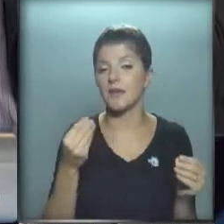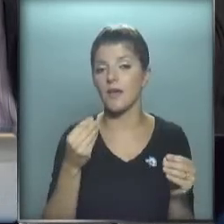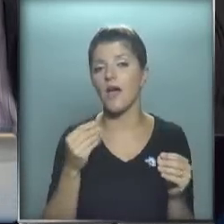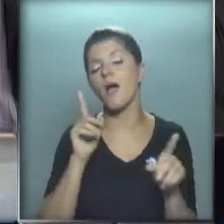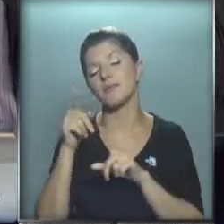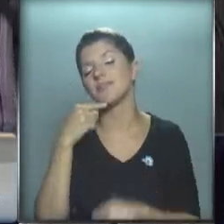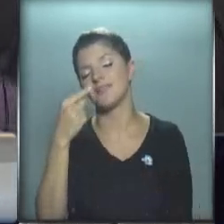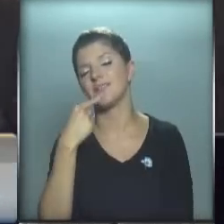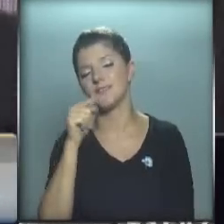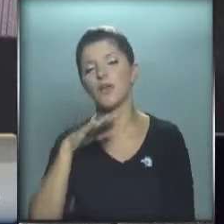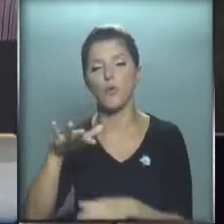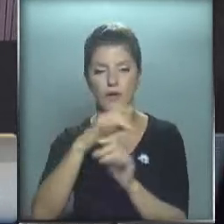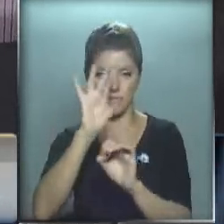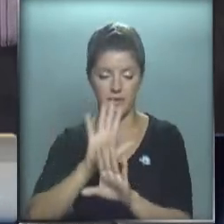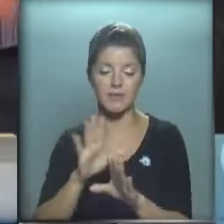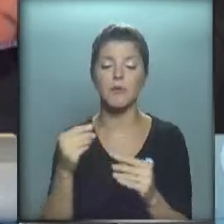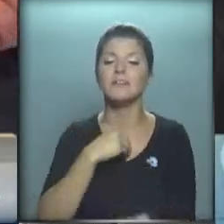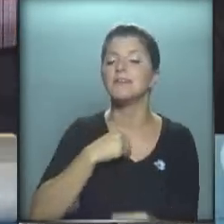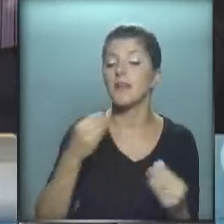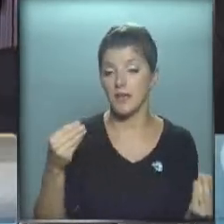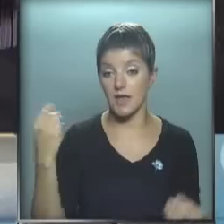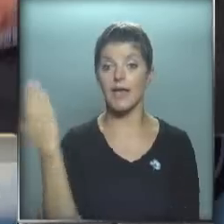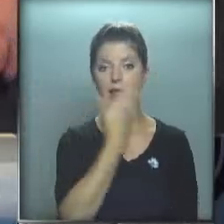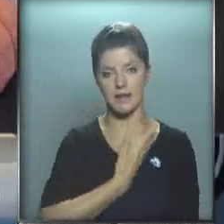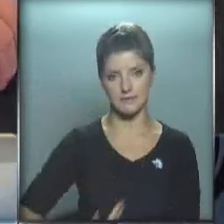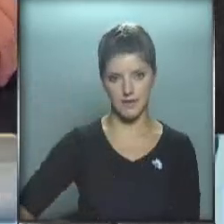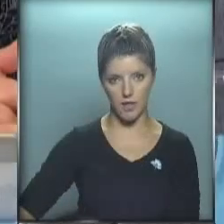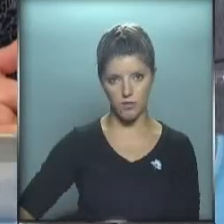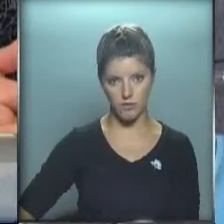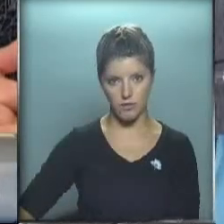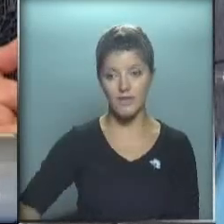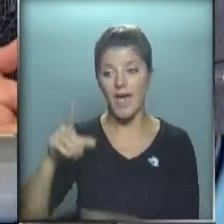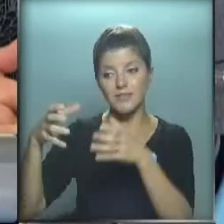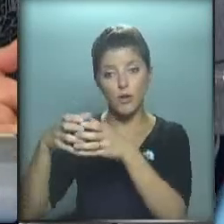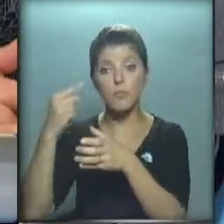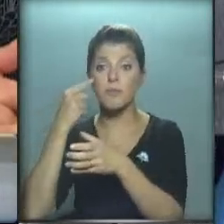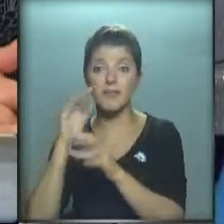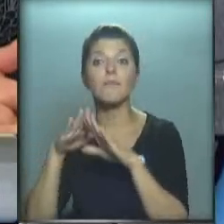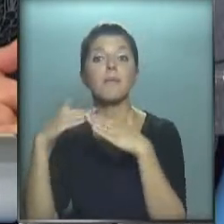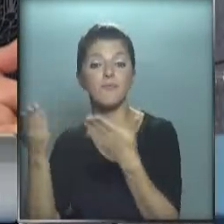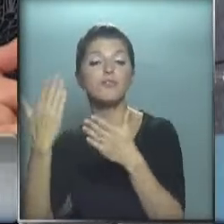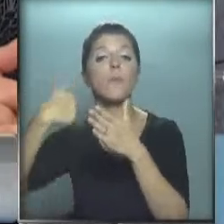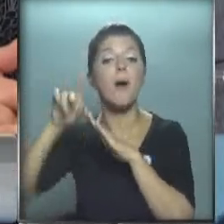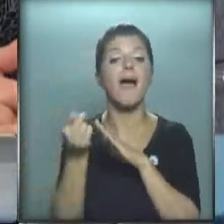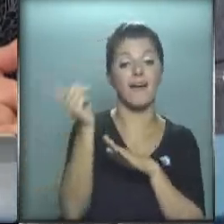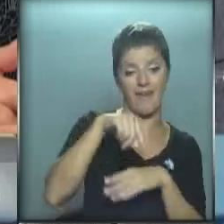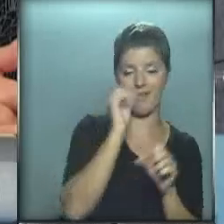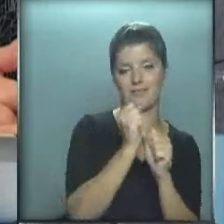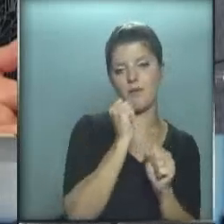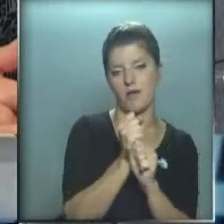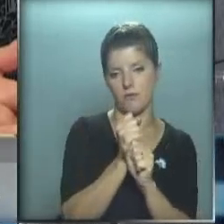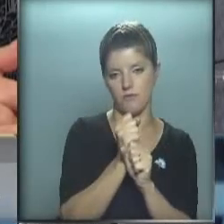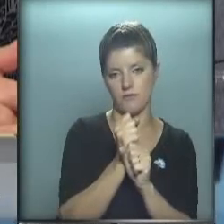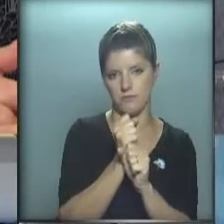urbanos no pero que el el estado le da más beneficios a esos inmigrantes que a los trabajadores